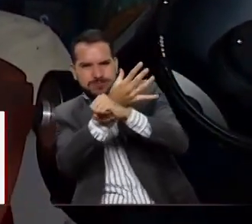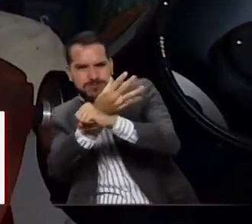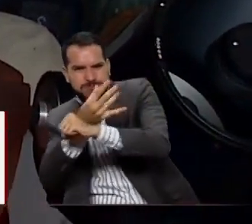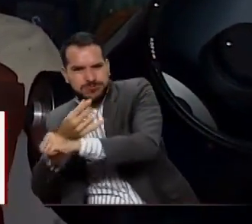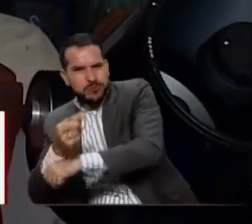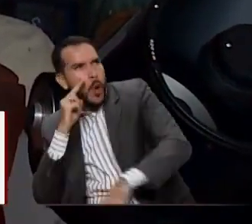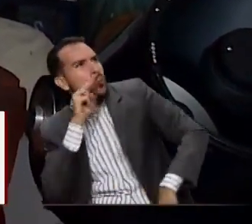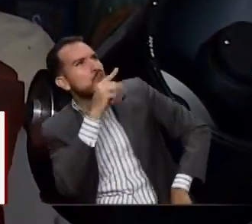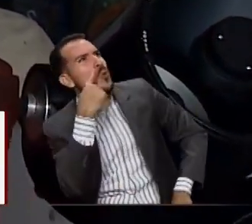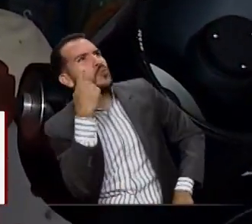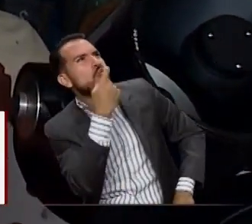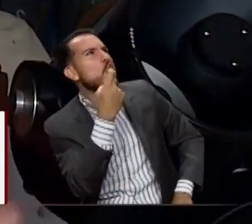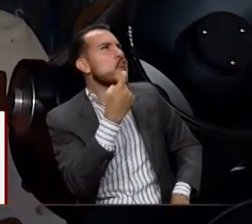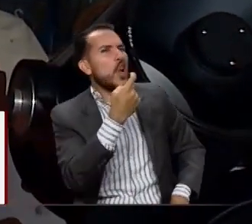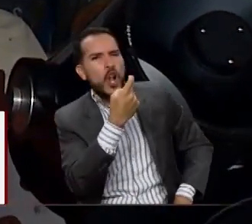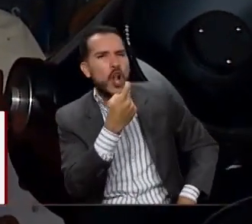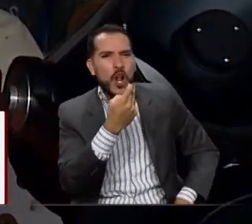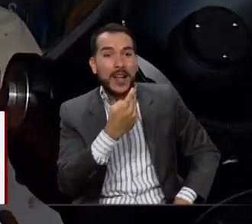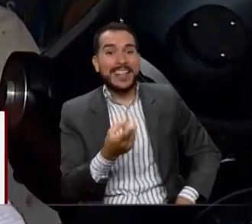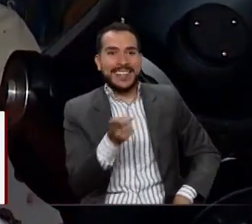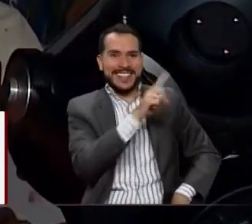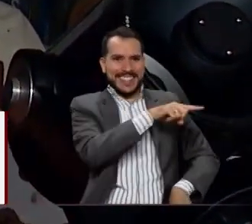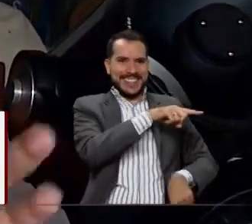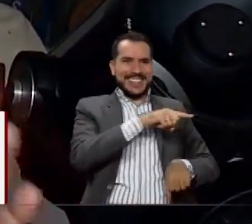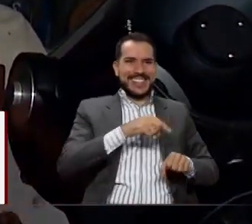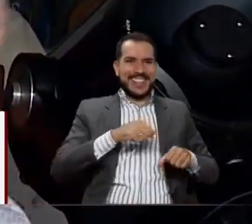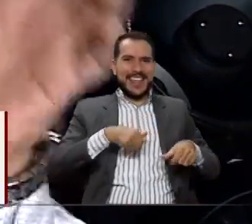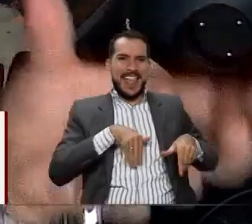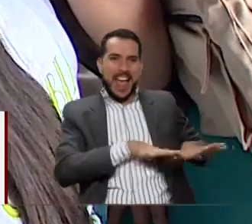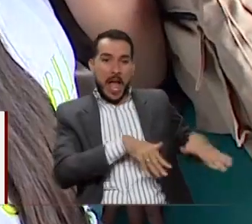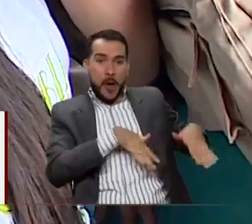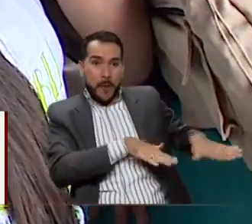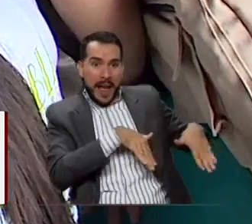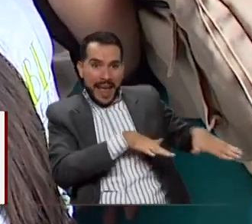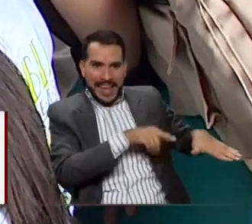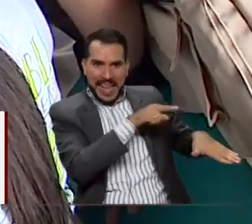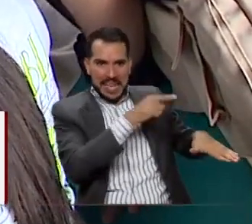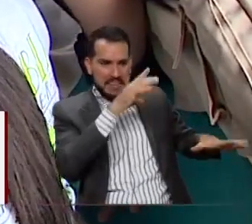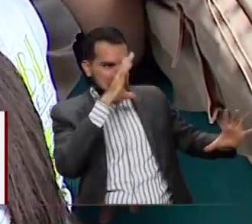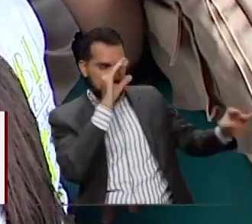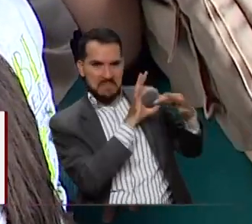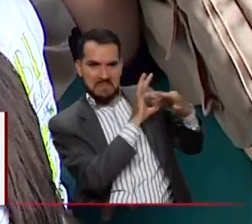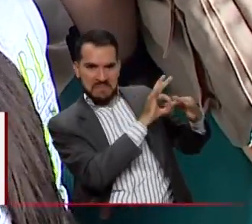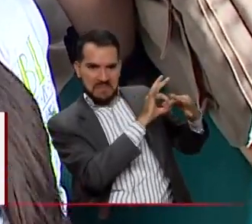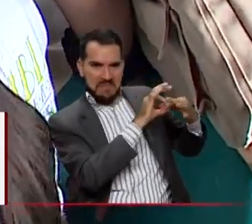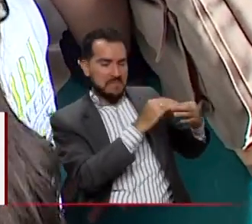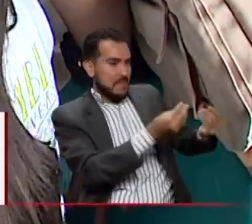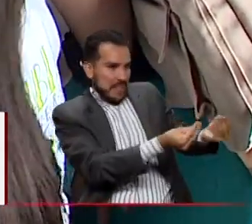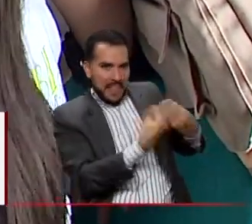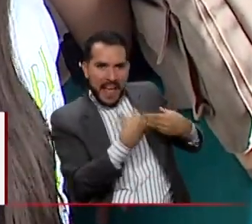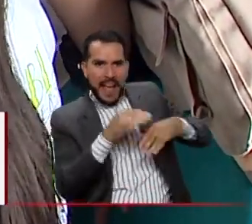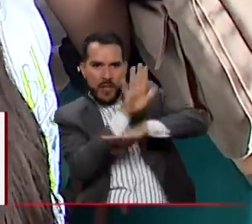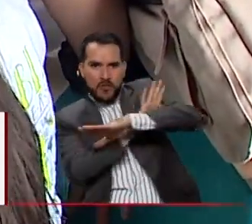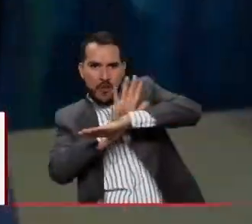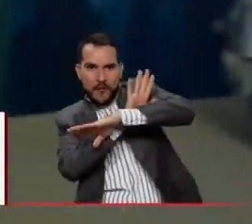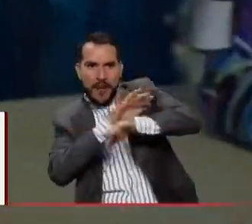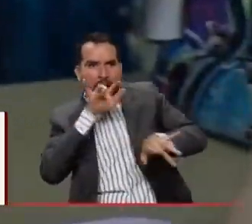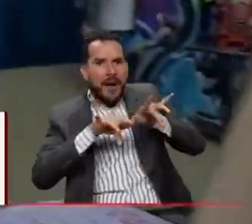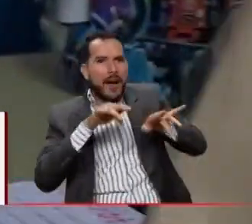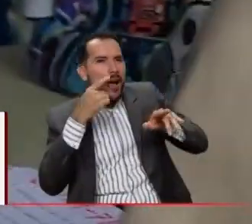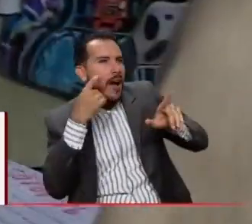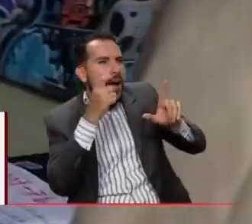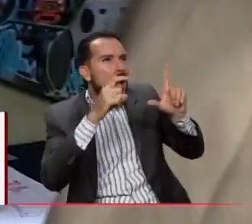un software y poder tener acceso para hacer estudio de los cuerpos que hacen parte de nuestro sistema solar la entrada es gratuita y no requiere